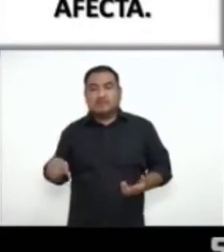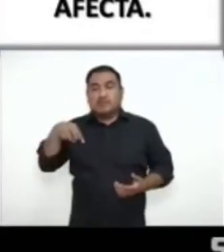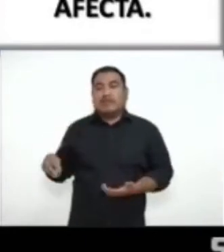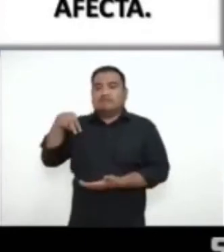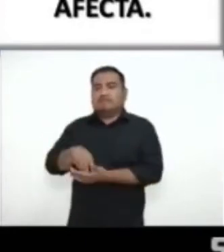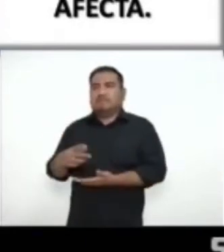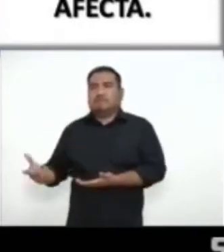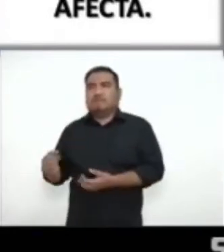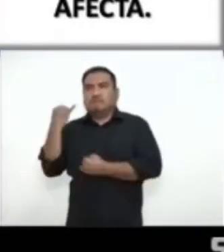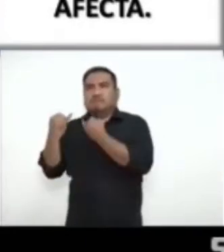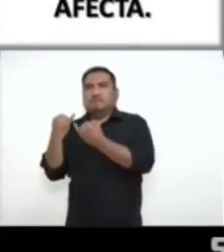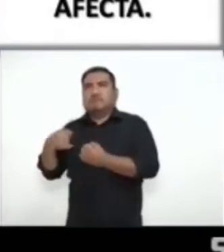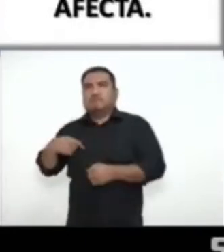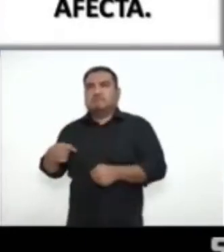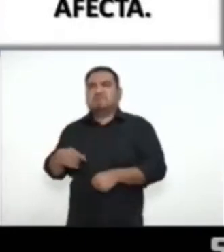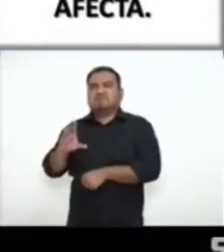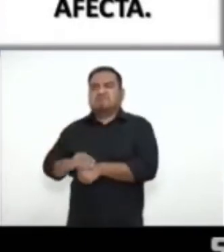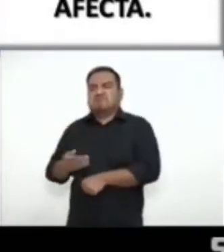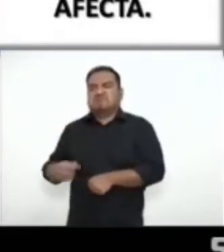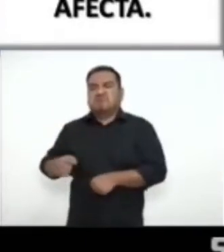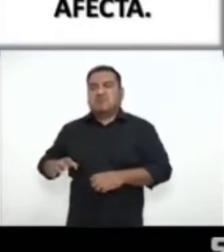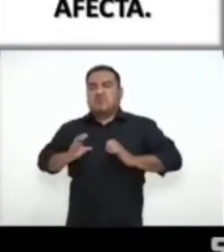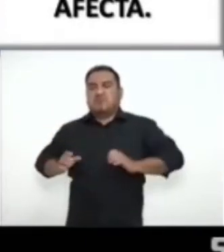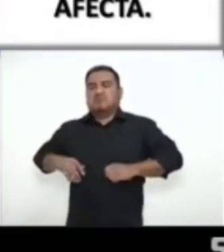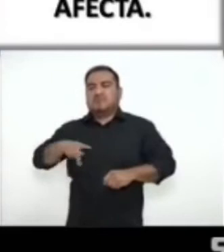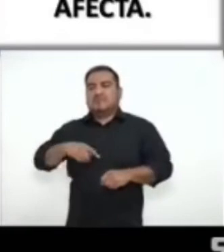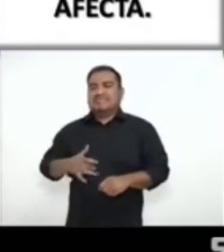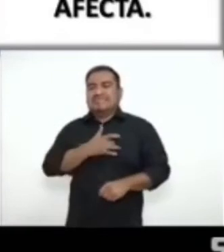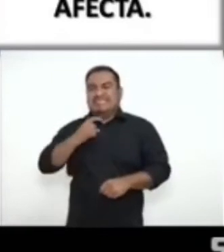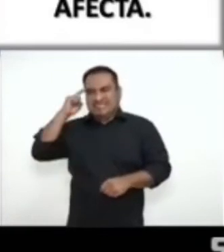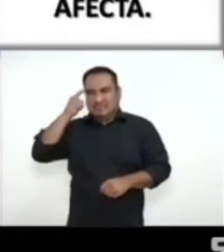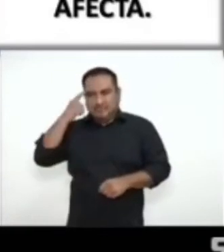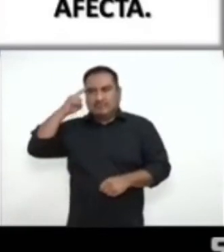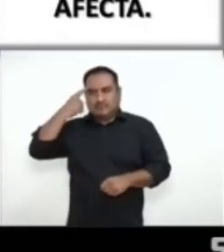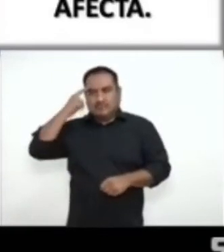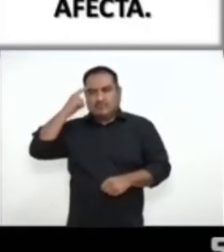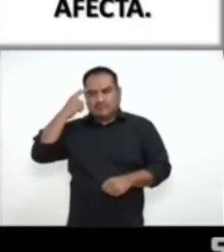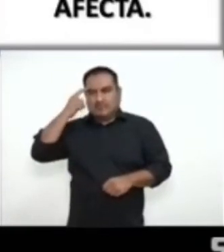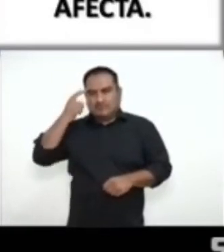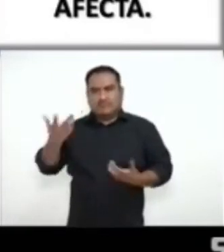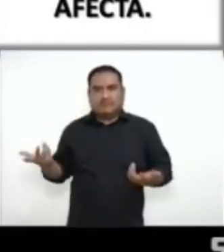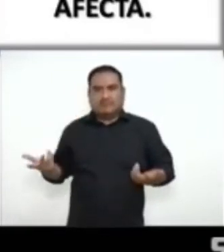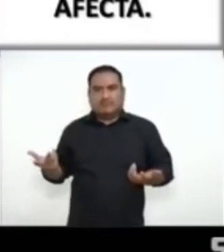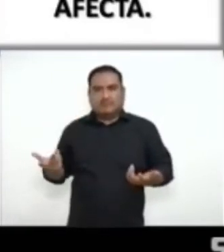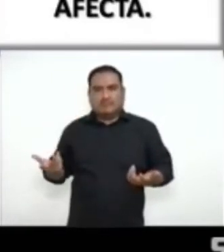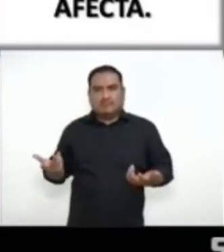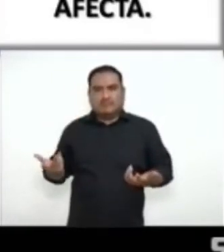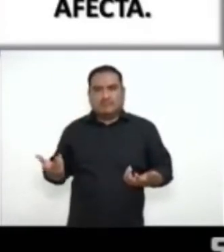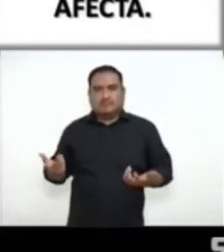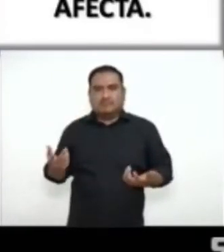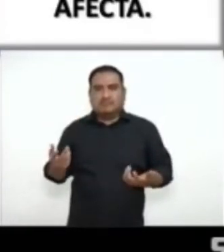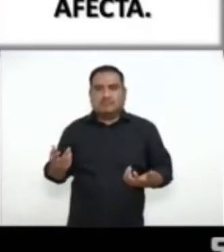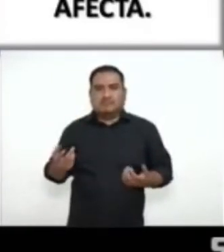ahí, permitiéndole a mi cuerpo esta sensación hasta que se atraviese.